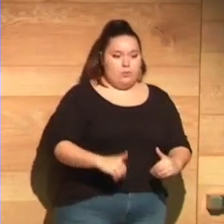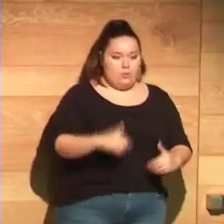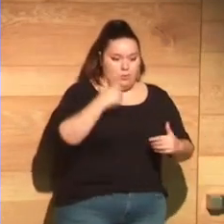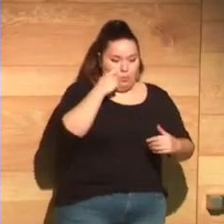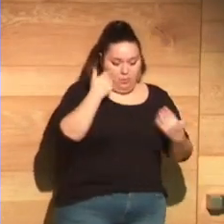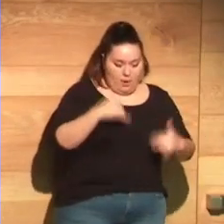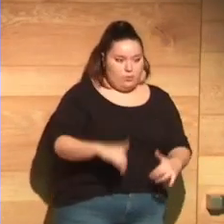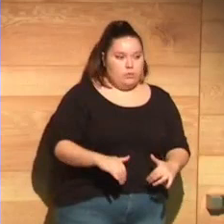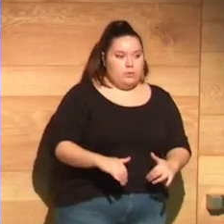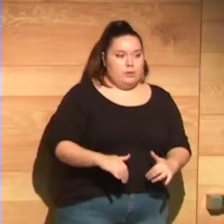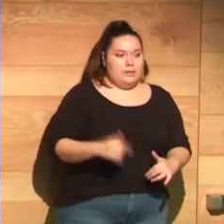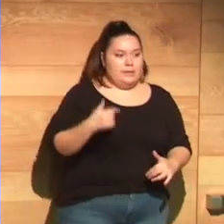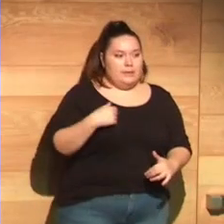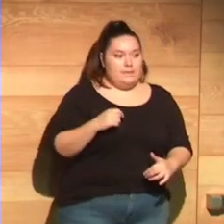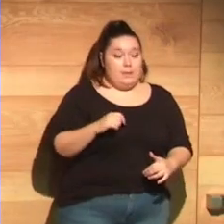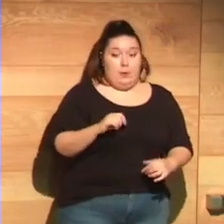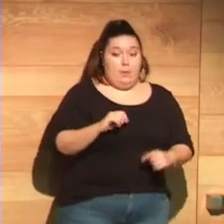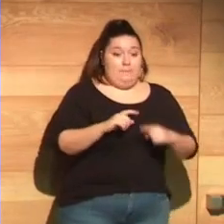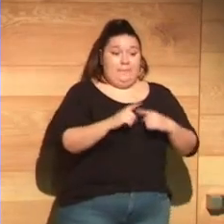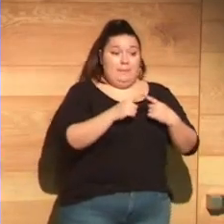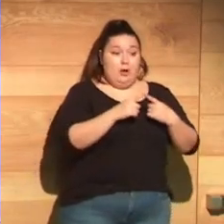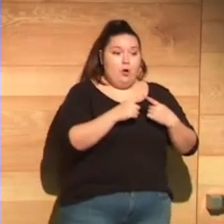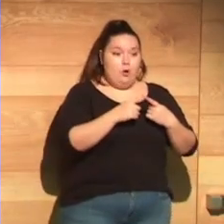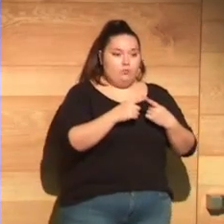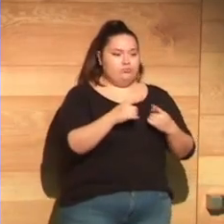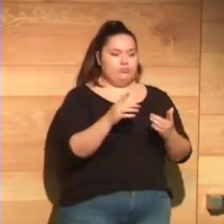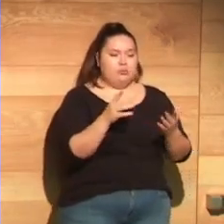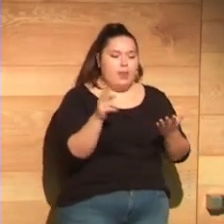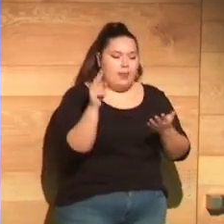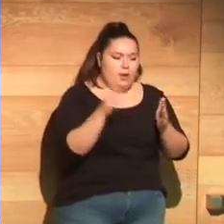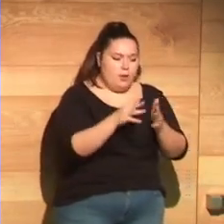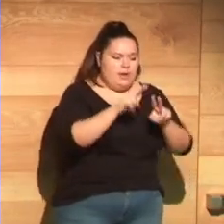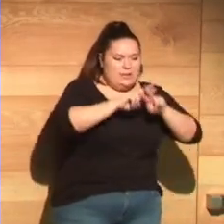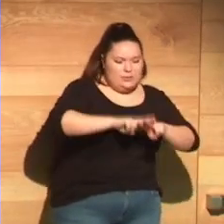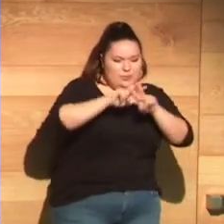lo que me interesa es que se vea la parte más humana y